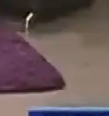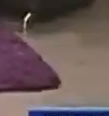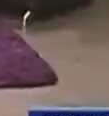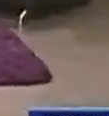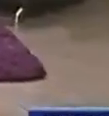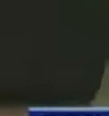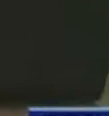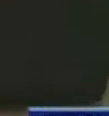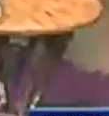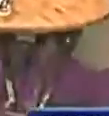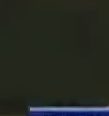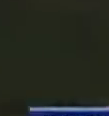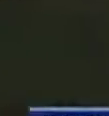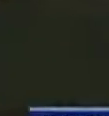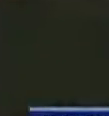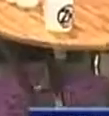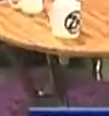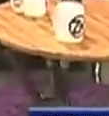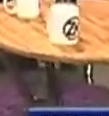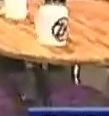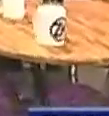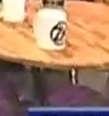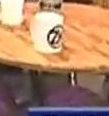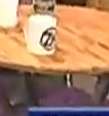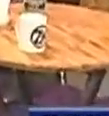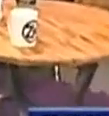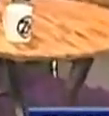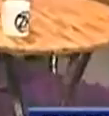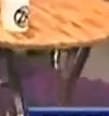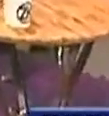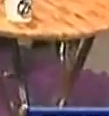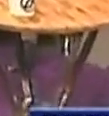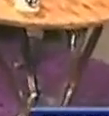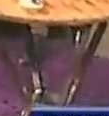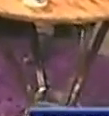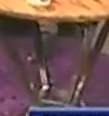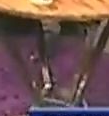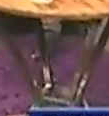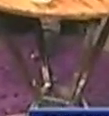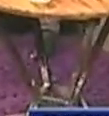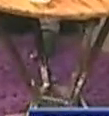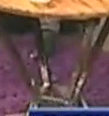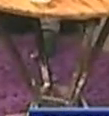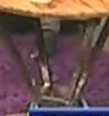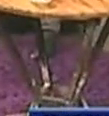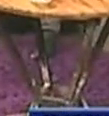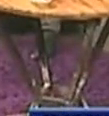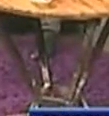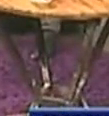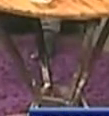presupuesto. Con muy bajo presupuesto y bueno, nada. Empezamos nosotros. ¿Cómo está el señor Mango? ¿Cómo está la señora Negra? ¿Cómo está el